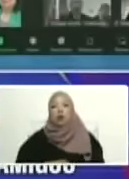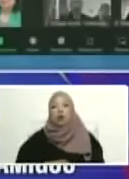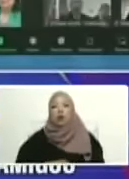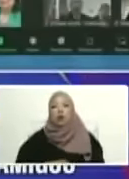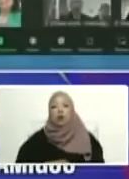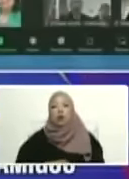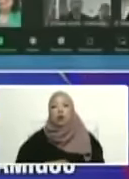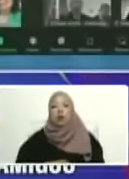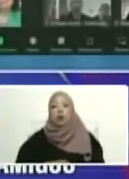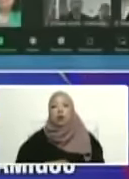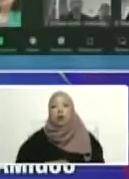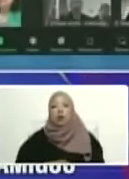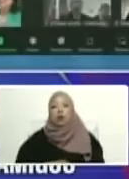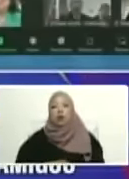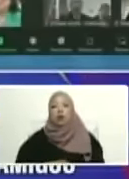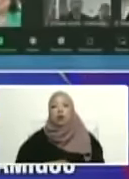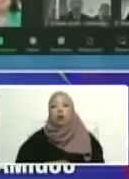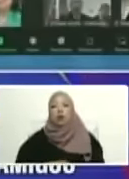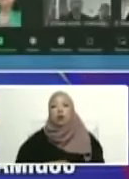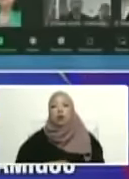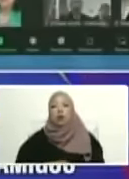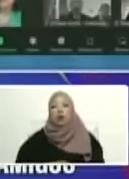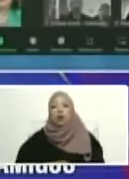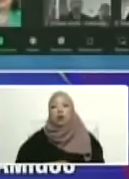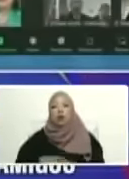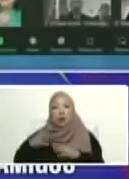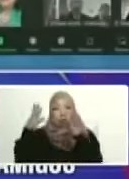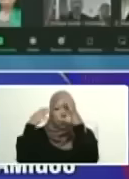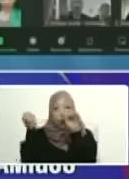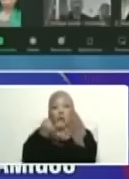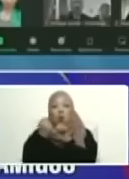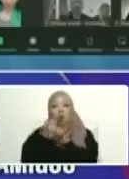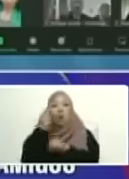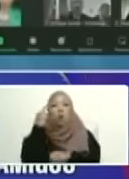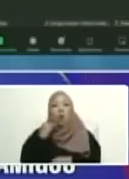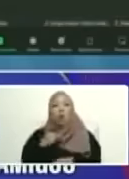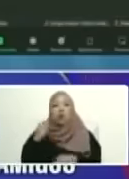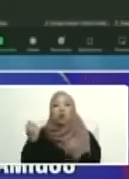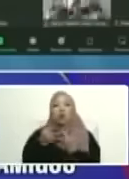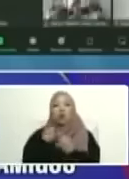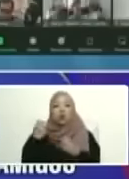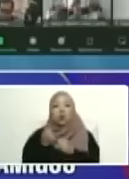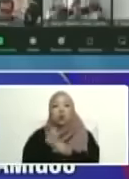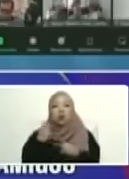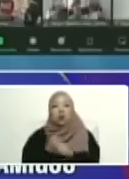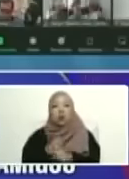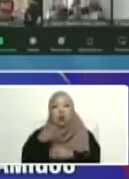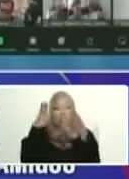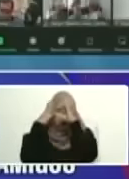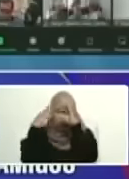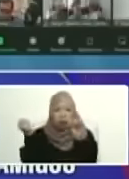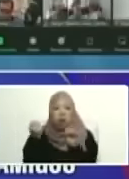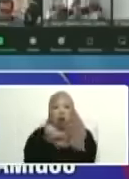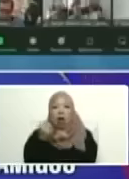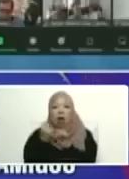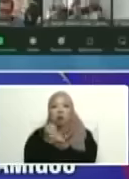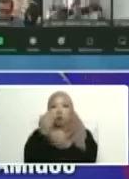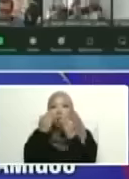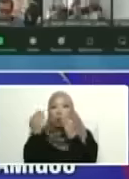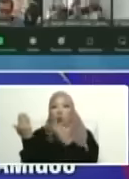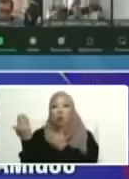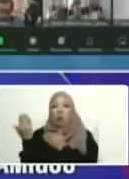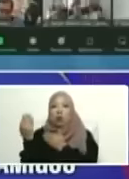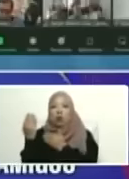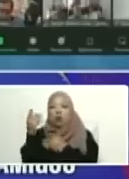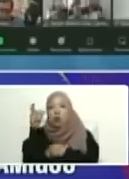Allá veo al capitán bolivariano en Kutguay, embajador en Kutguay, capitán Ávila.